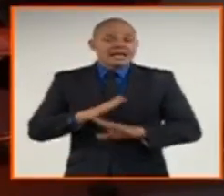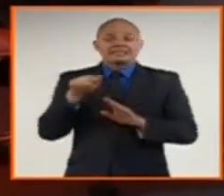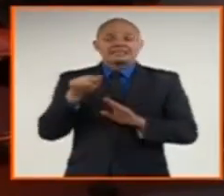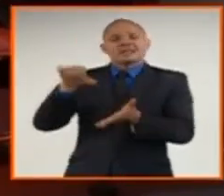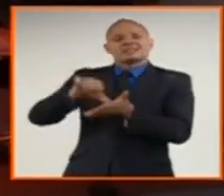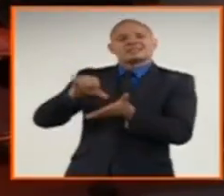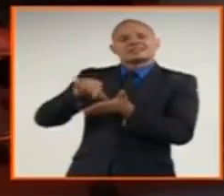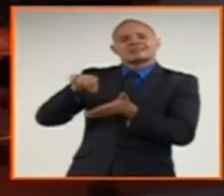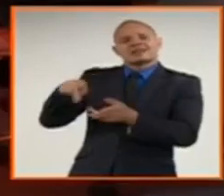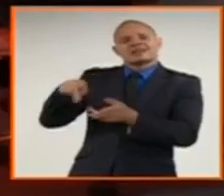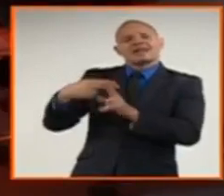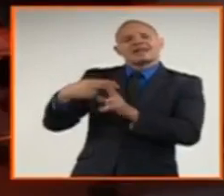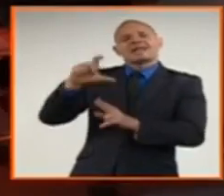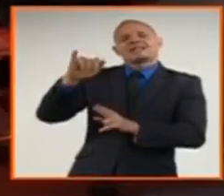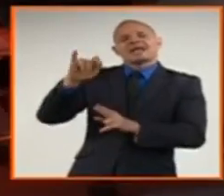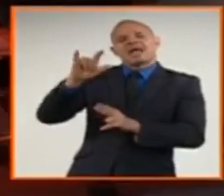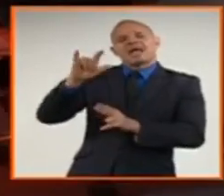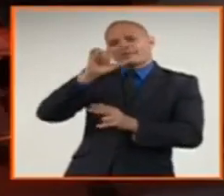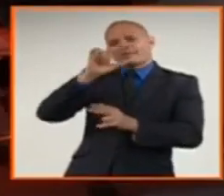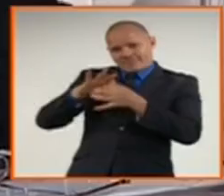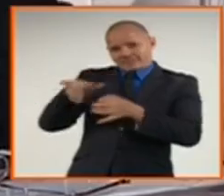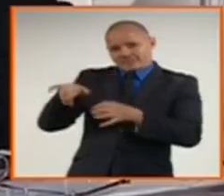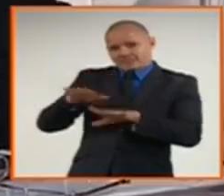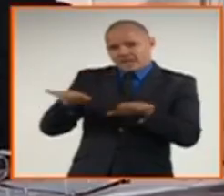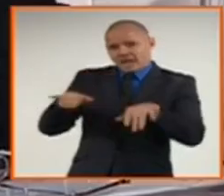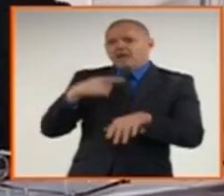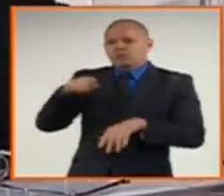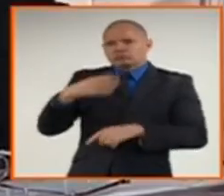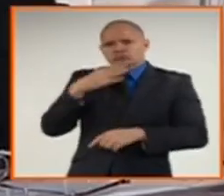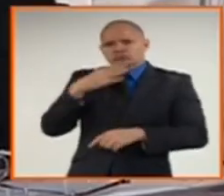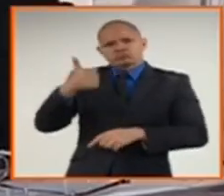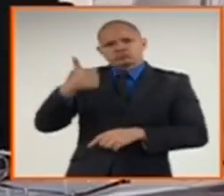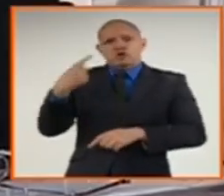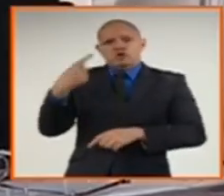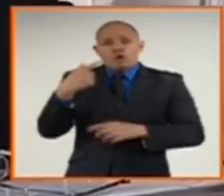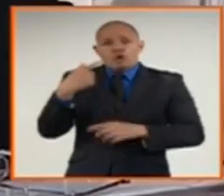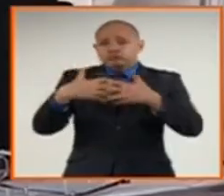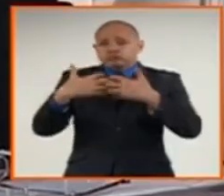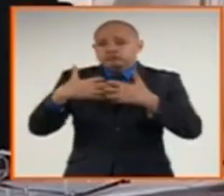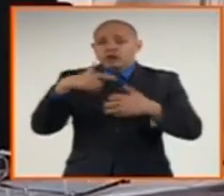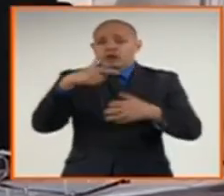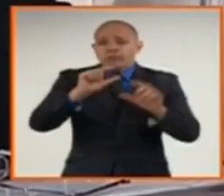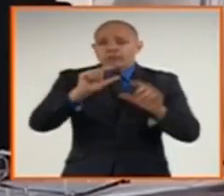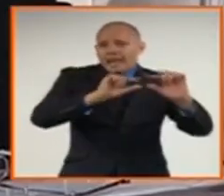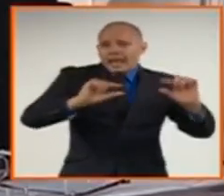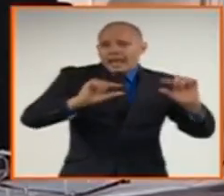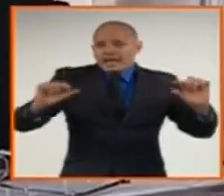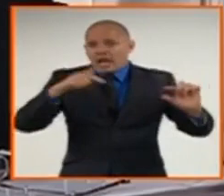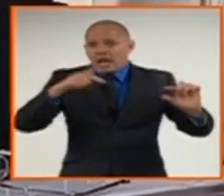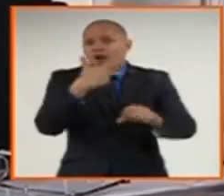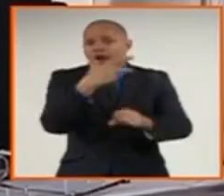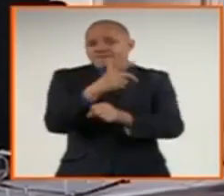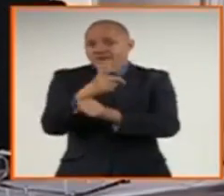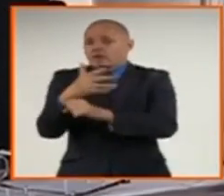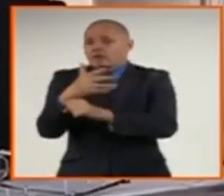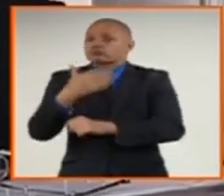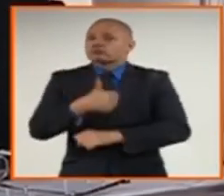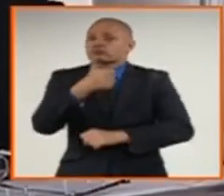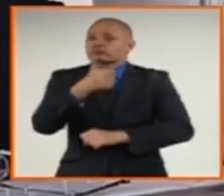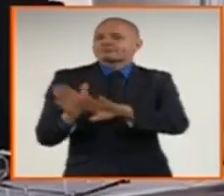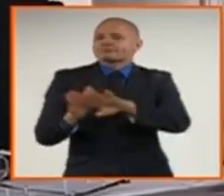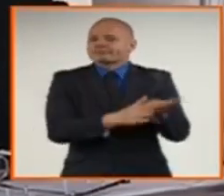de vacunas, bueno, se desarrolló y es una de las vacunas que nosotros producimos. Y sin duda, bueno, el último